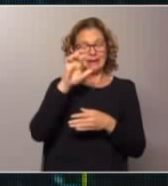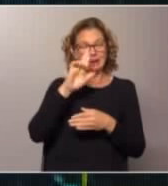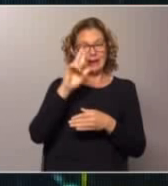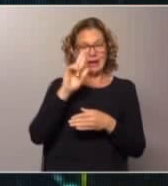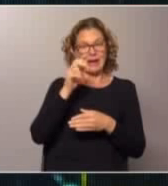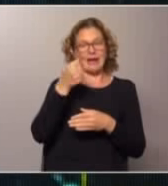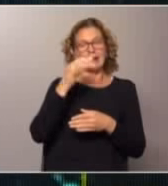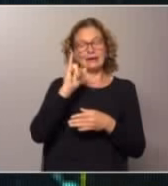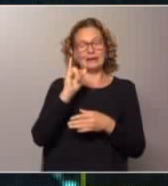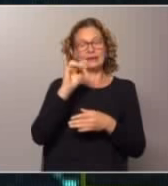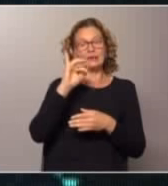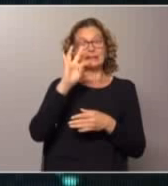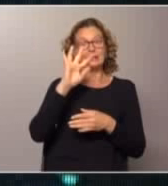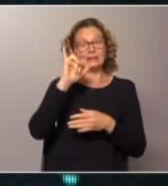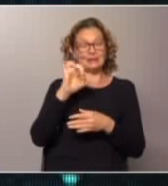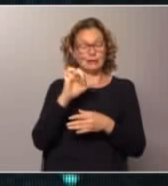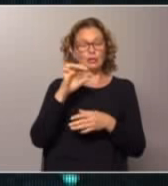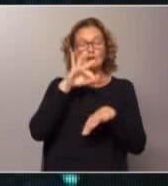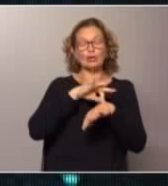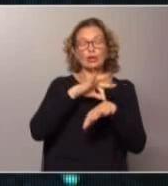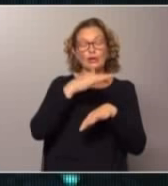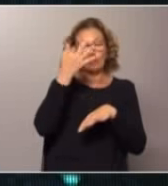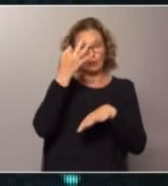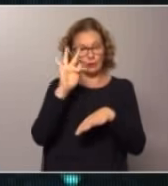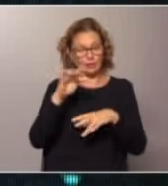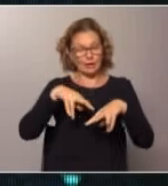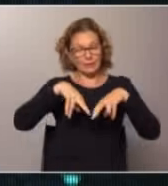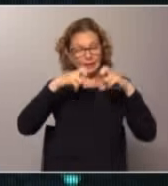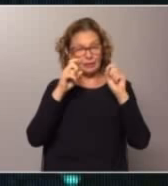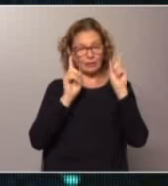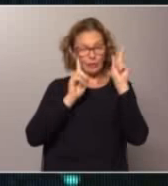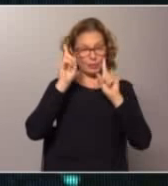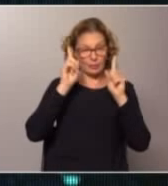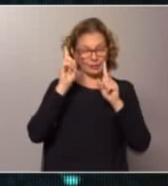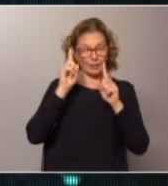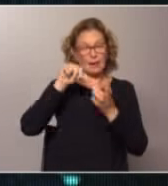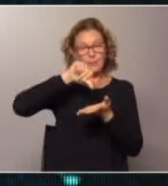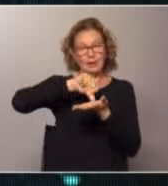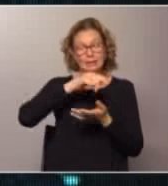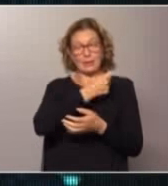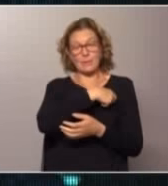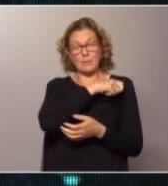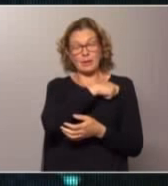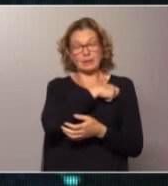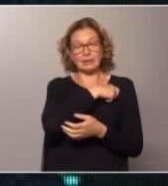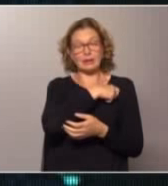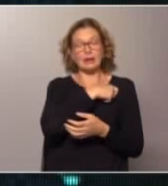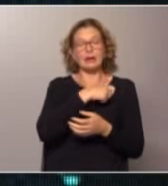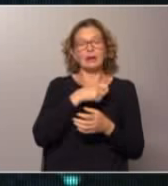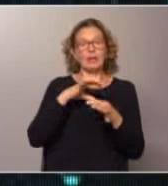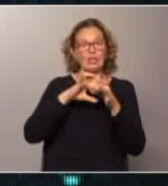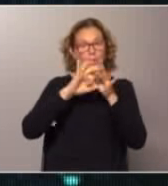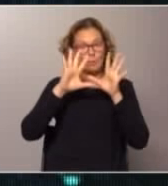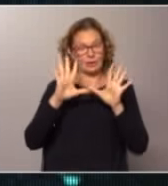catedrático de filosofía política y social investigador de la universidad del país vasco y director del instituto de gobernanza democrática